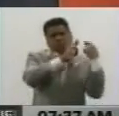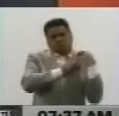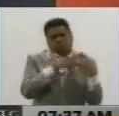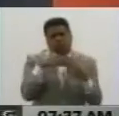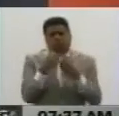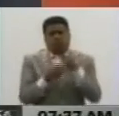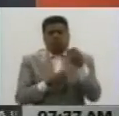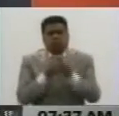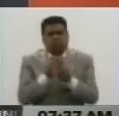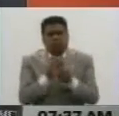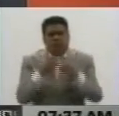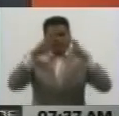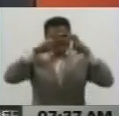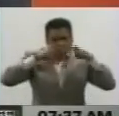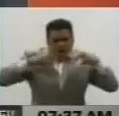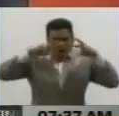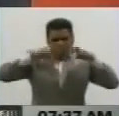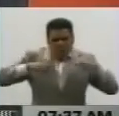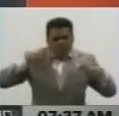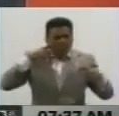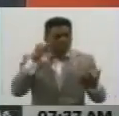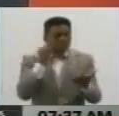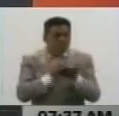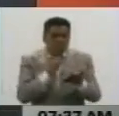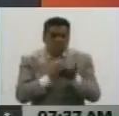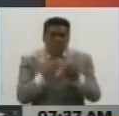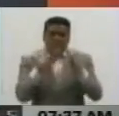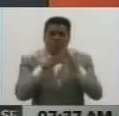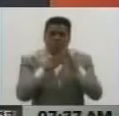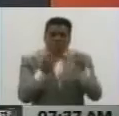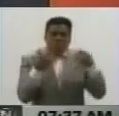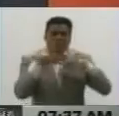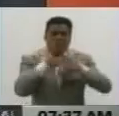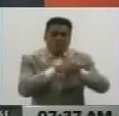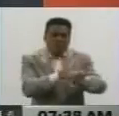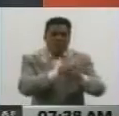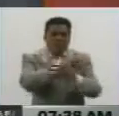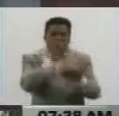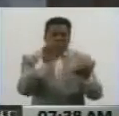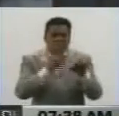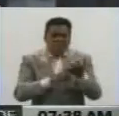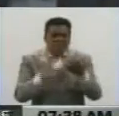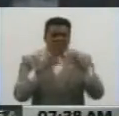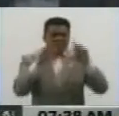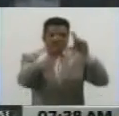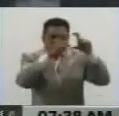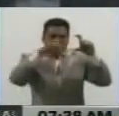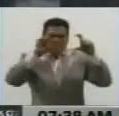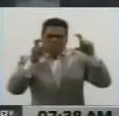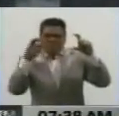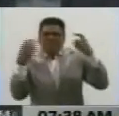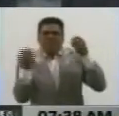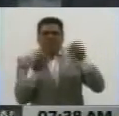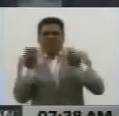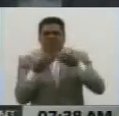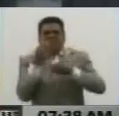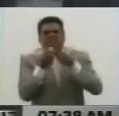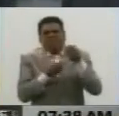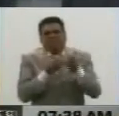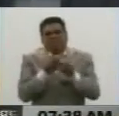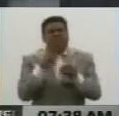la exploración y certificación integral de la zona de desarrollo del arco minero del Orinoco. ¿Qué se debe hacer? Primero